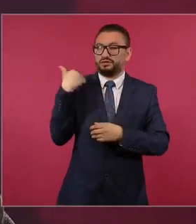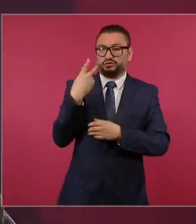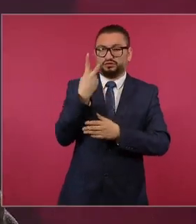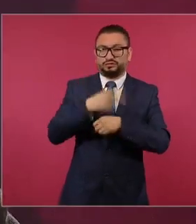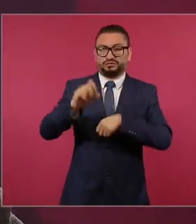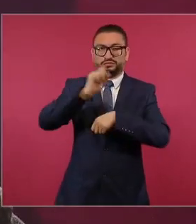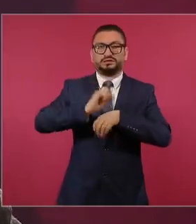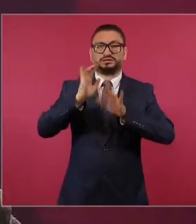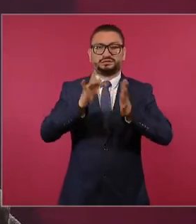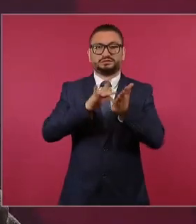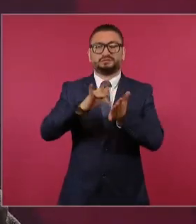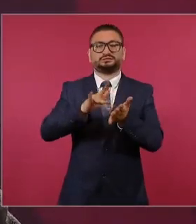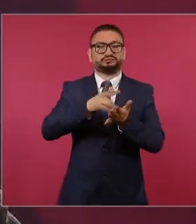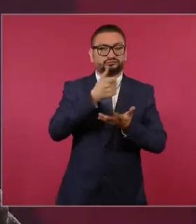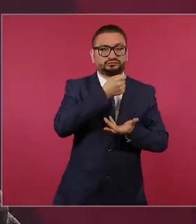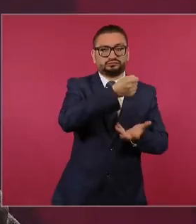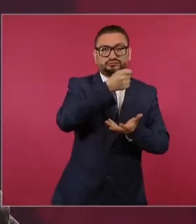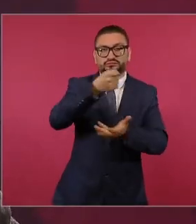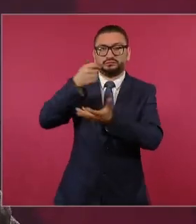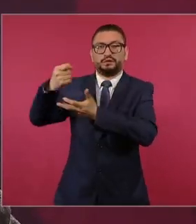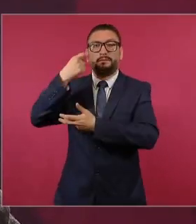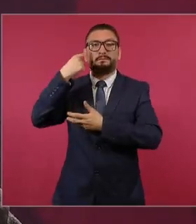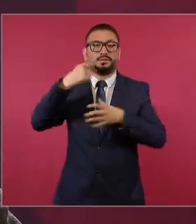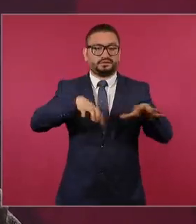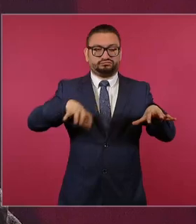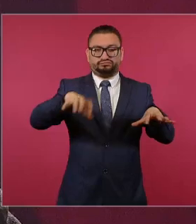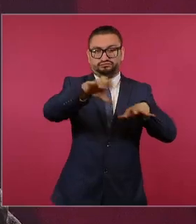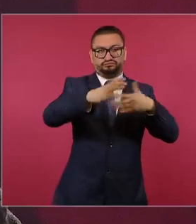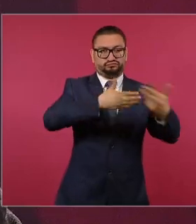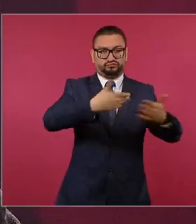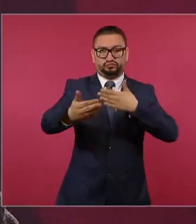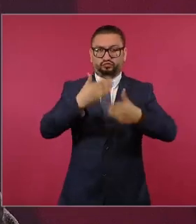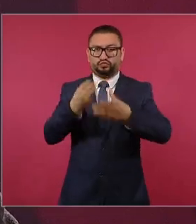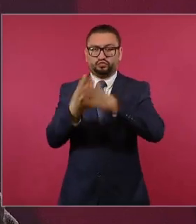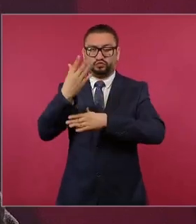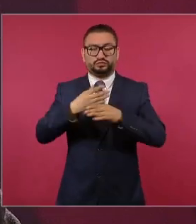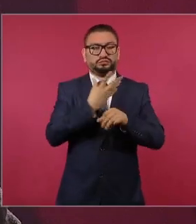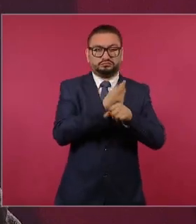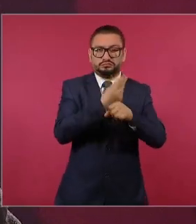de los fondos para la rehabilitación, la modernización de